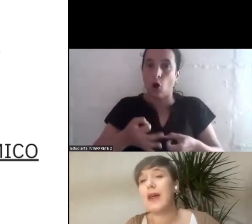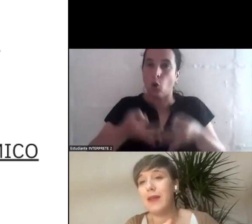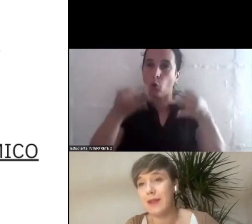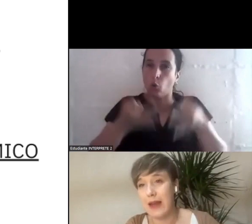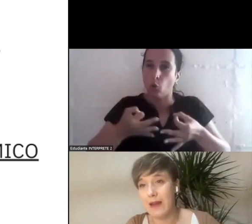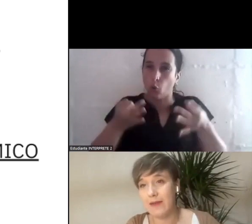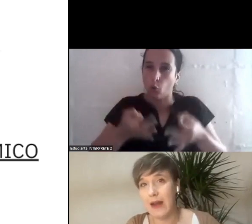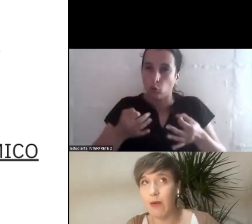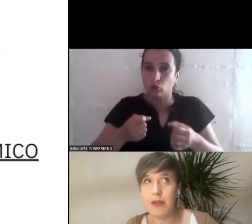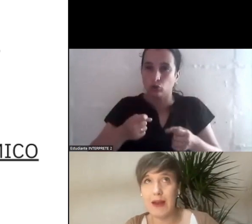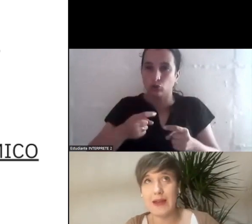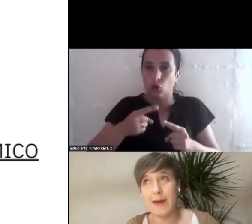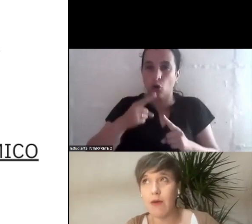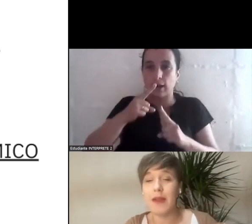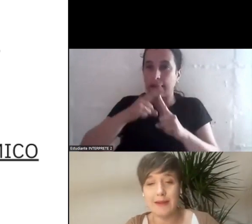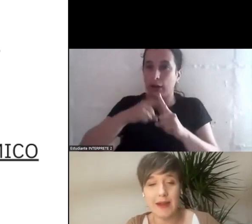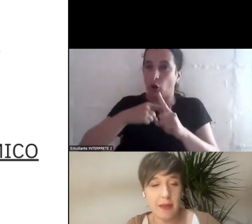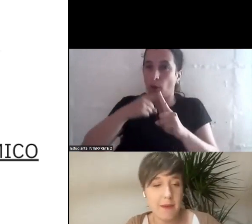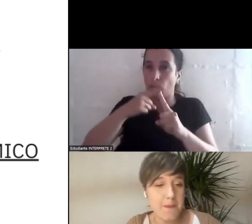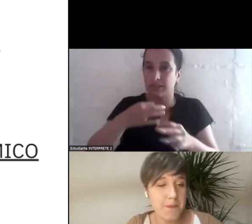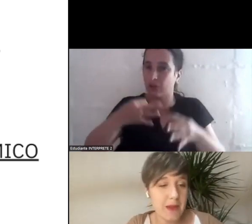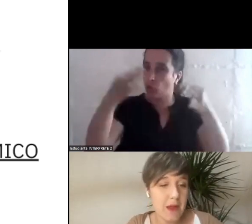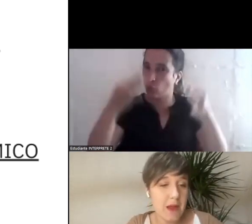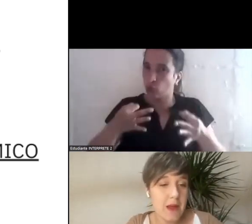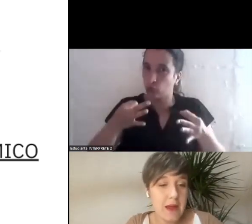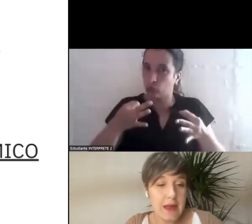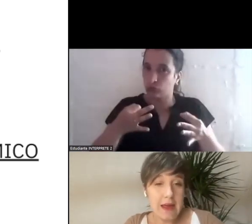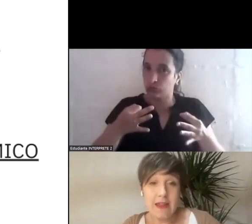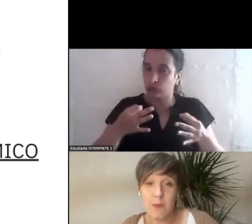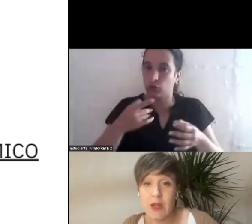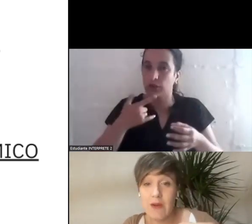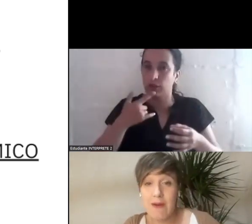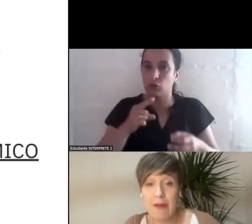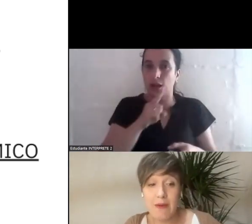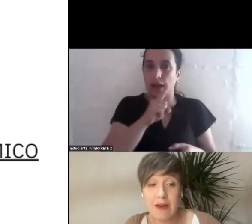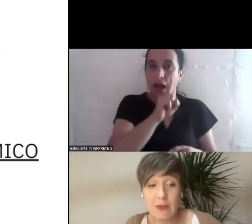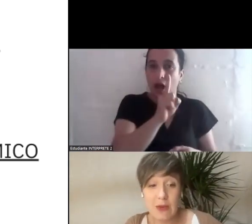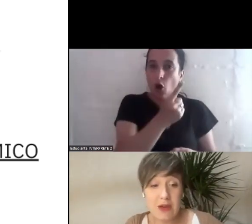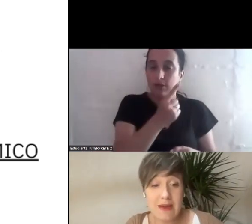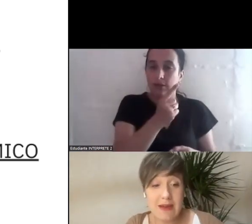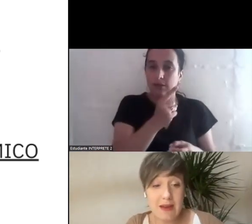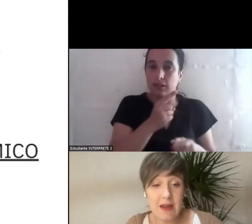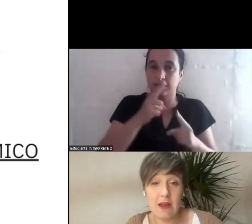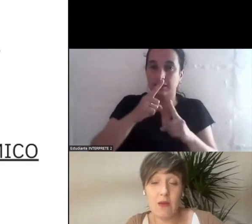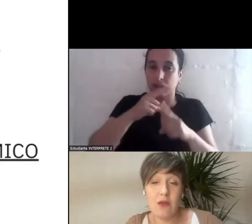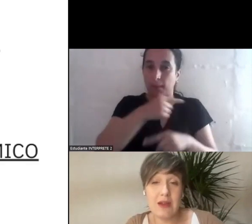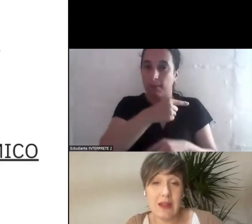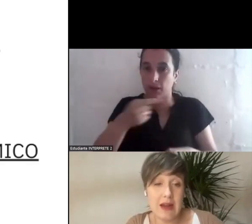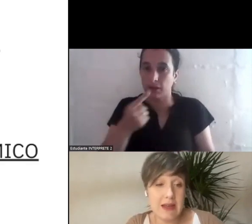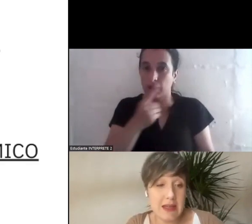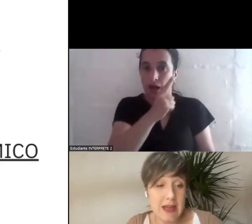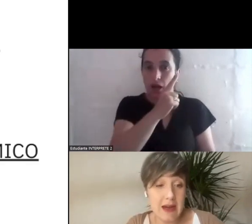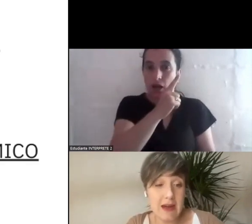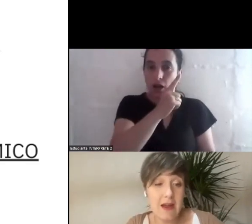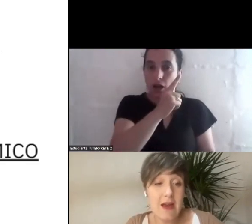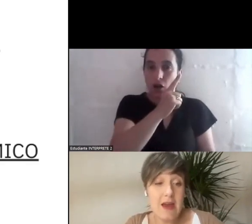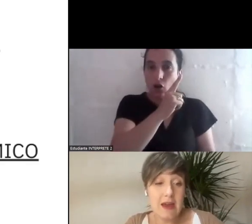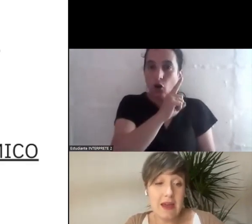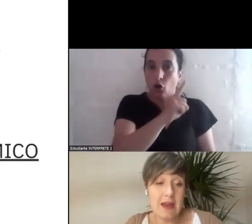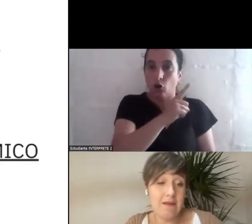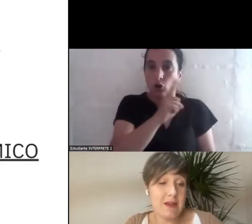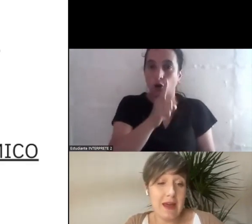prueba, por ejemplo, se hace entre la semana 11 y la 13. Después hay una evaluación en el segundo trimestre que incluye este análisis de